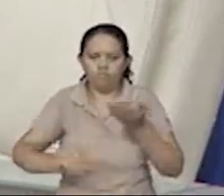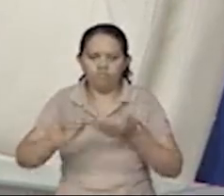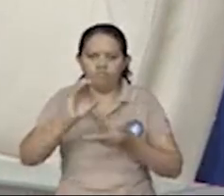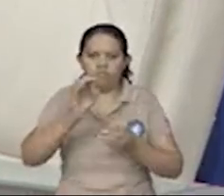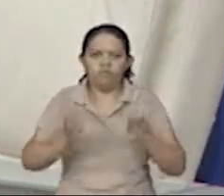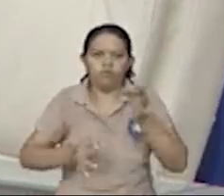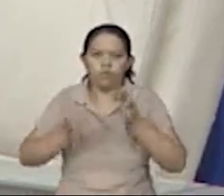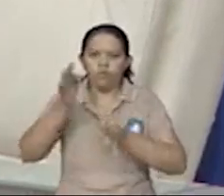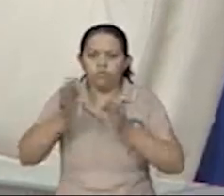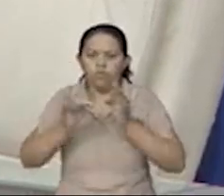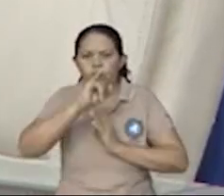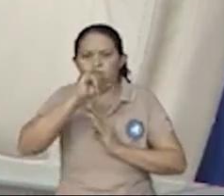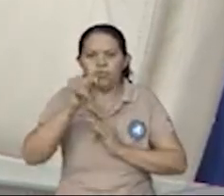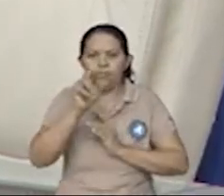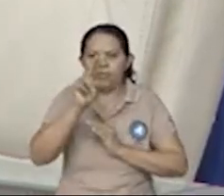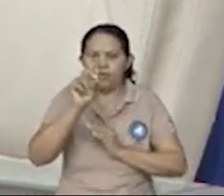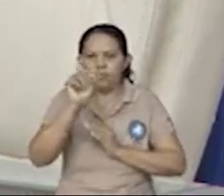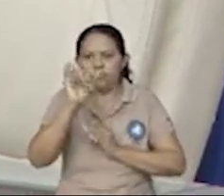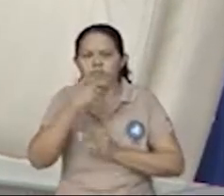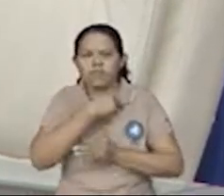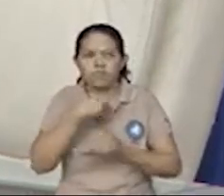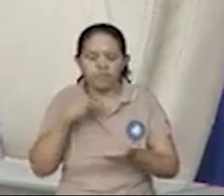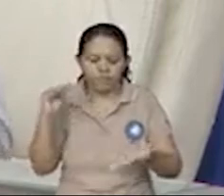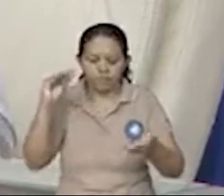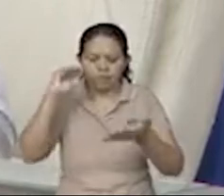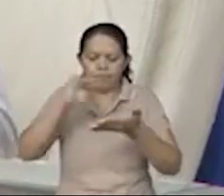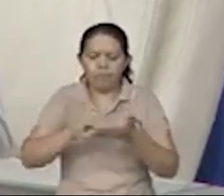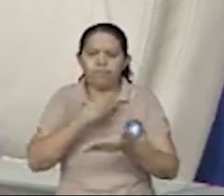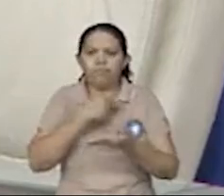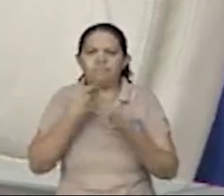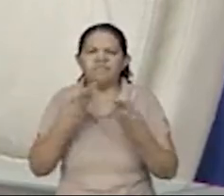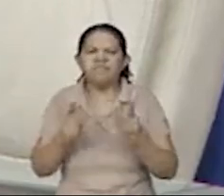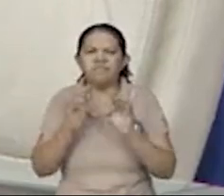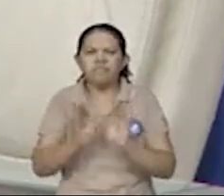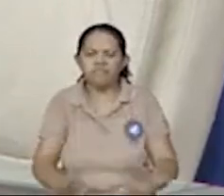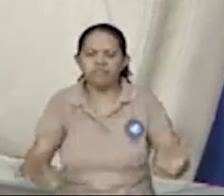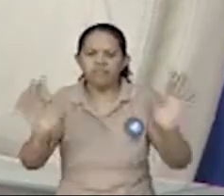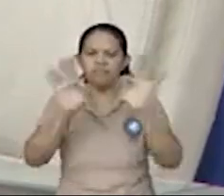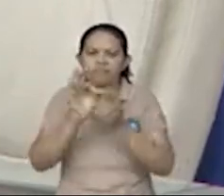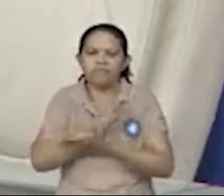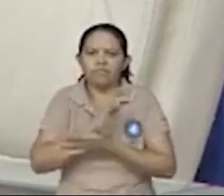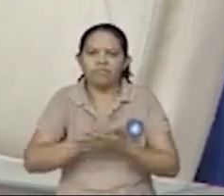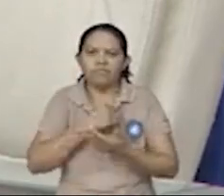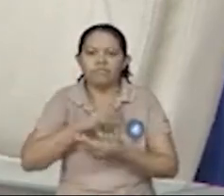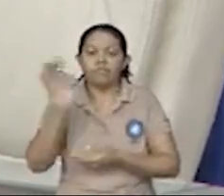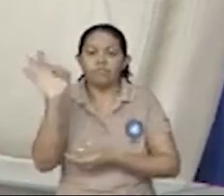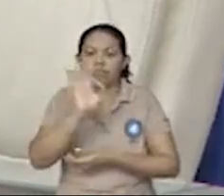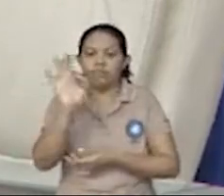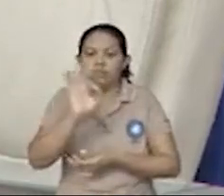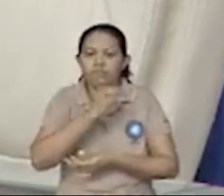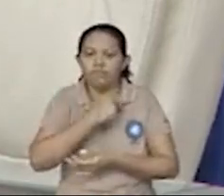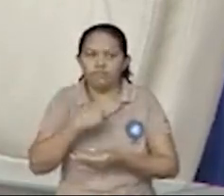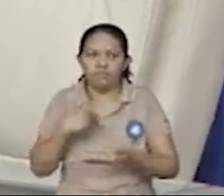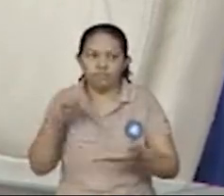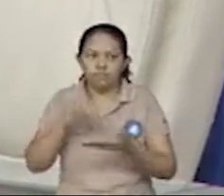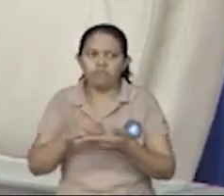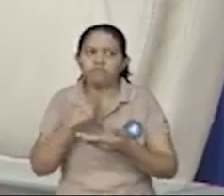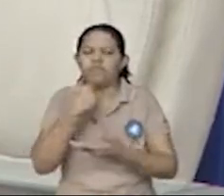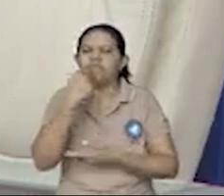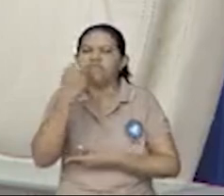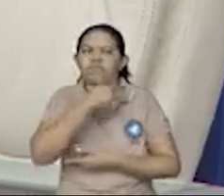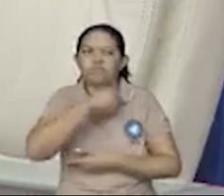Carrera Judicial, y en las atribuciones la reforma lo que hace es